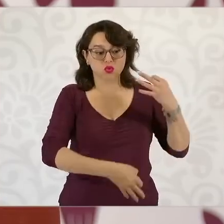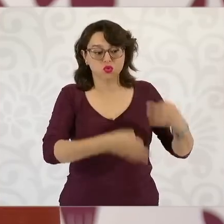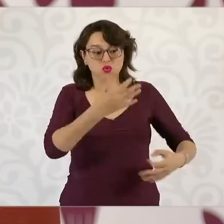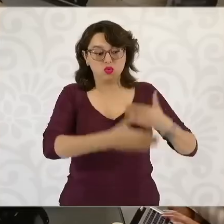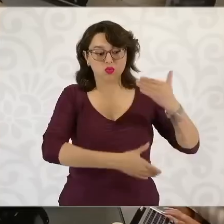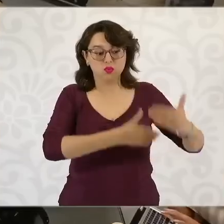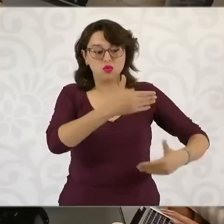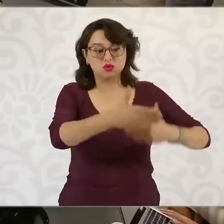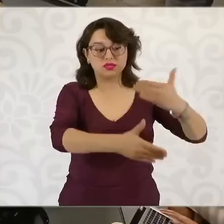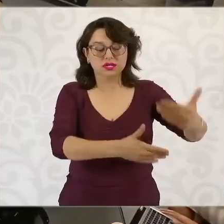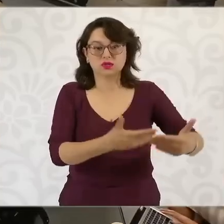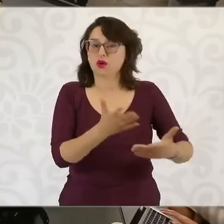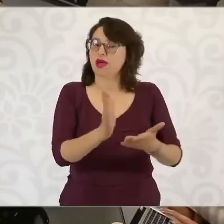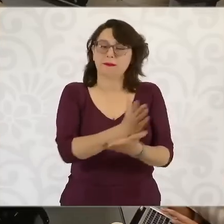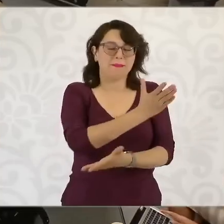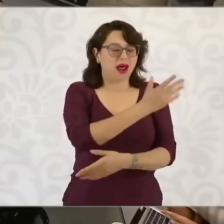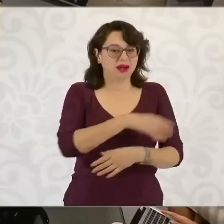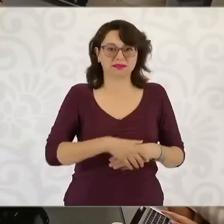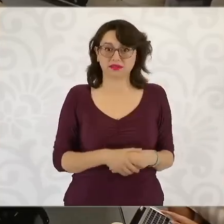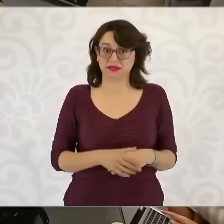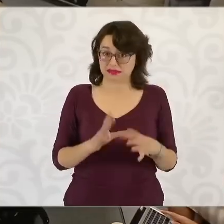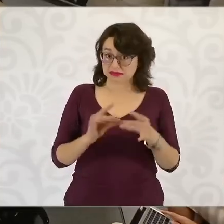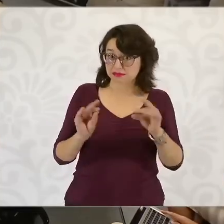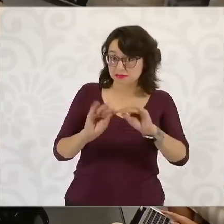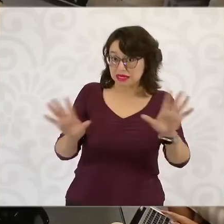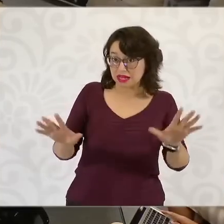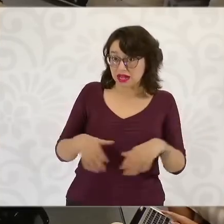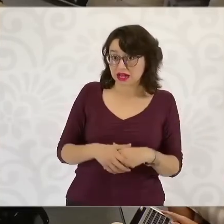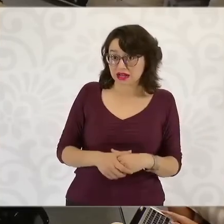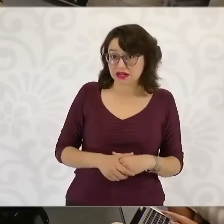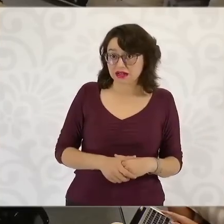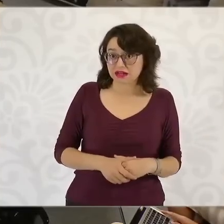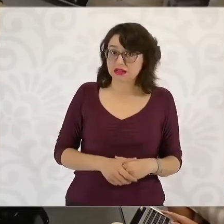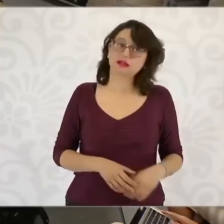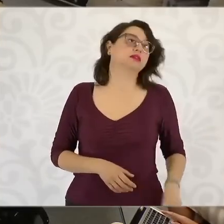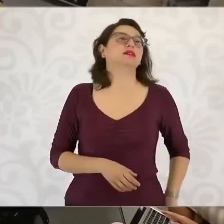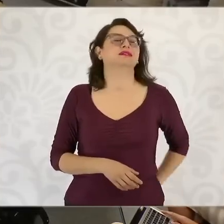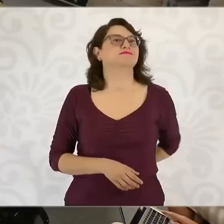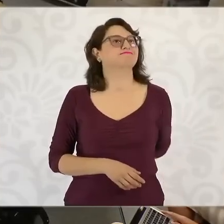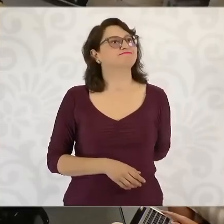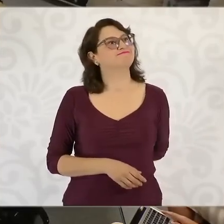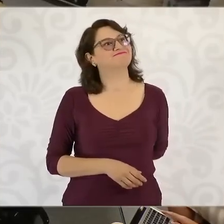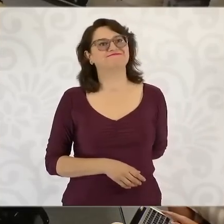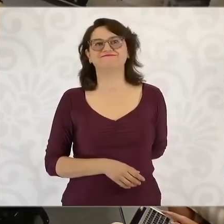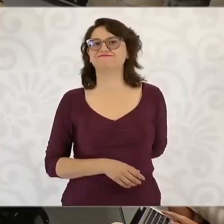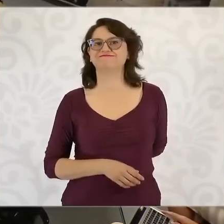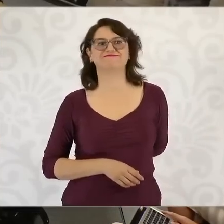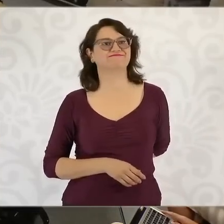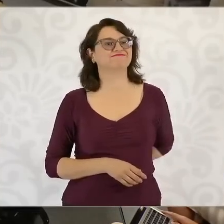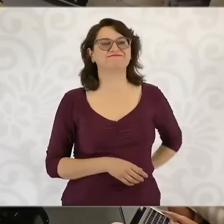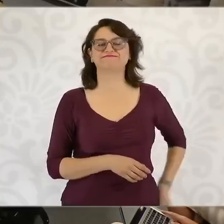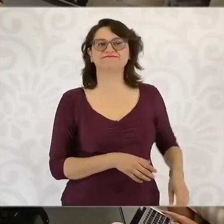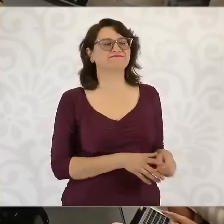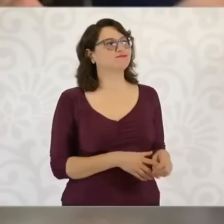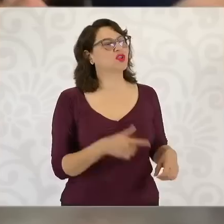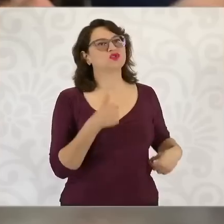explicado. Espero. Sí, pero a mí me sigue nada